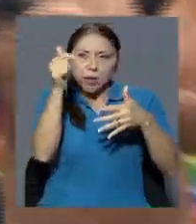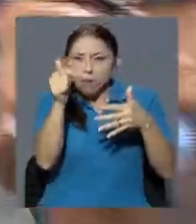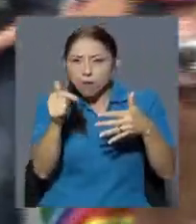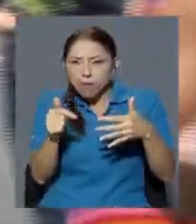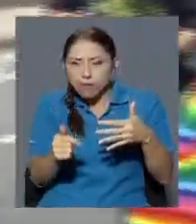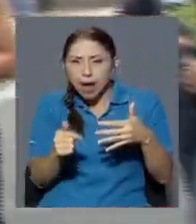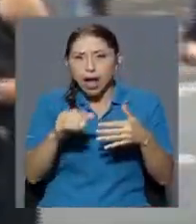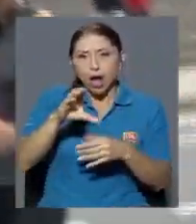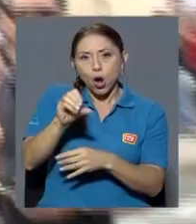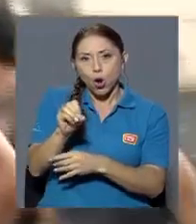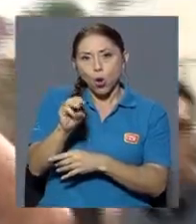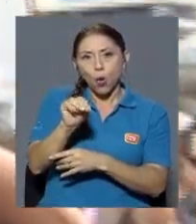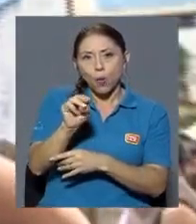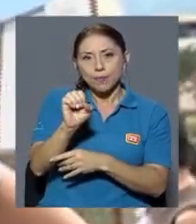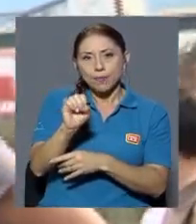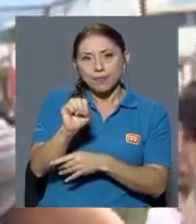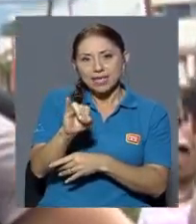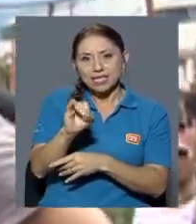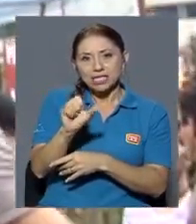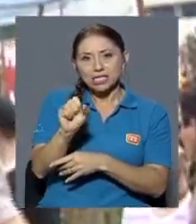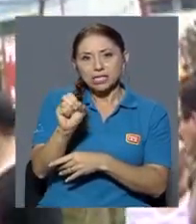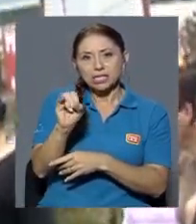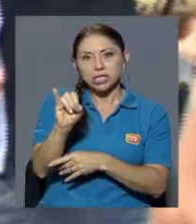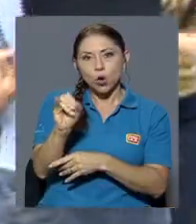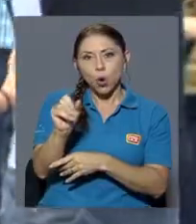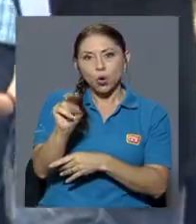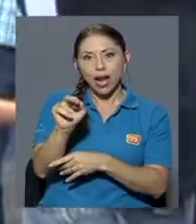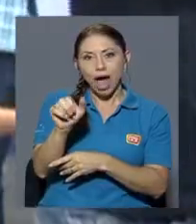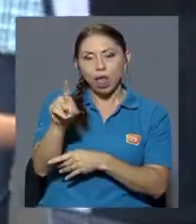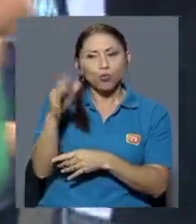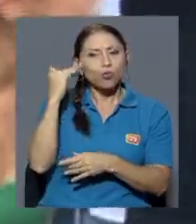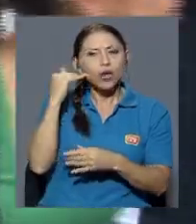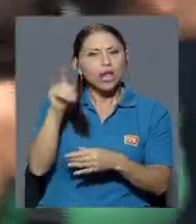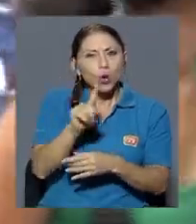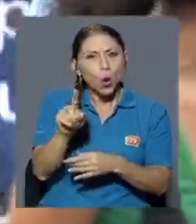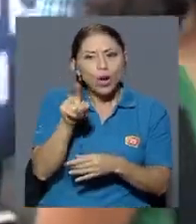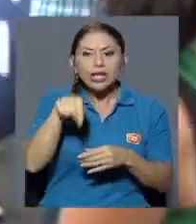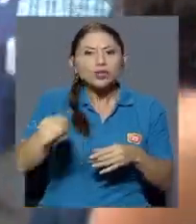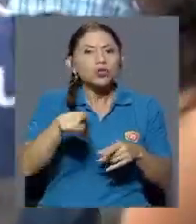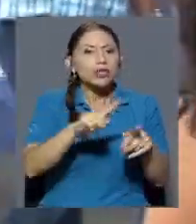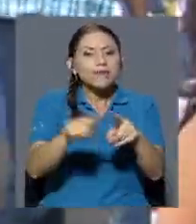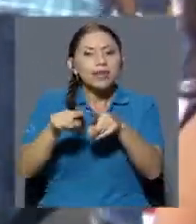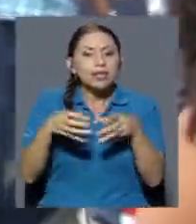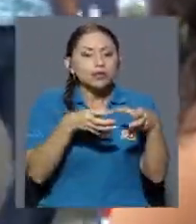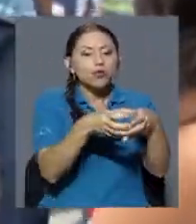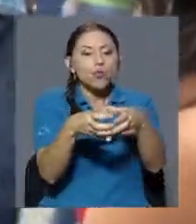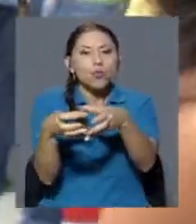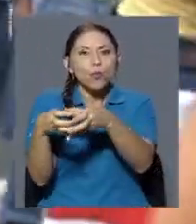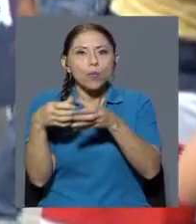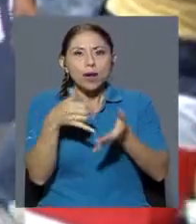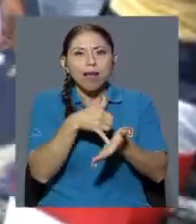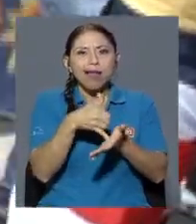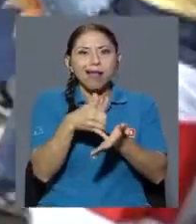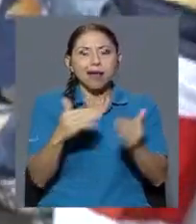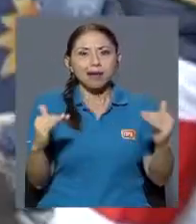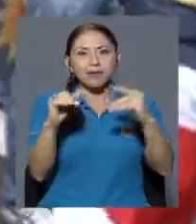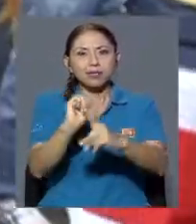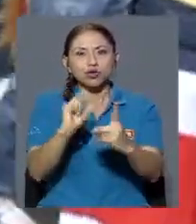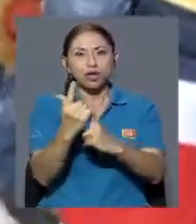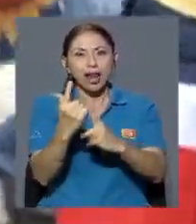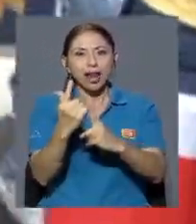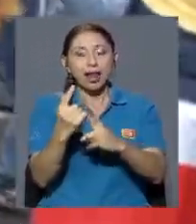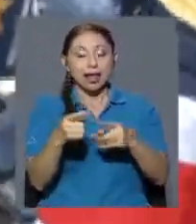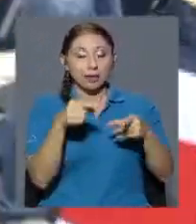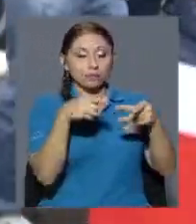distintas poblaciones que hemos entendido son poblaciones vulnerables a múltiples factores a nivel social y cada una de estas